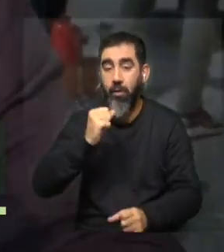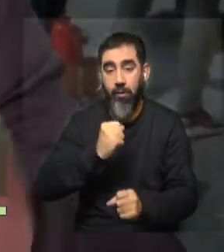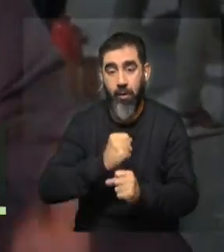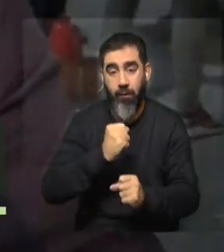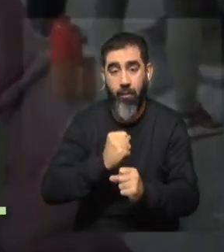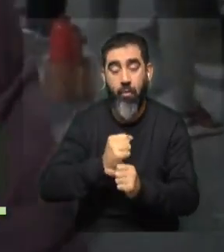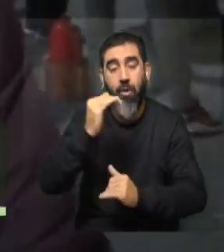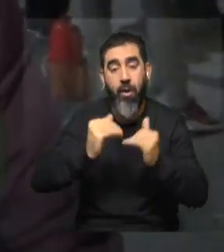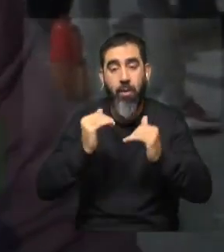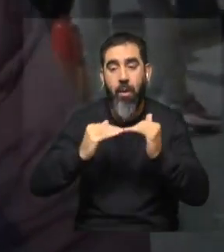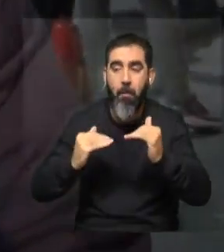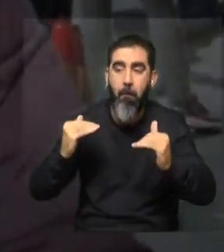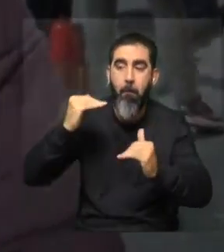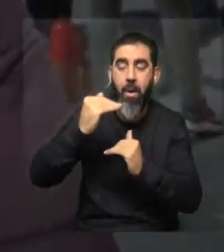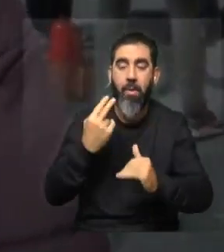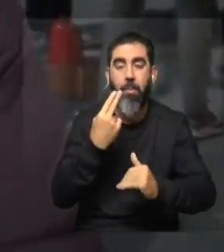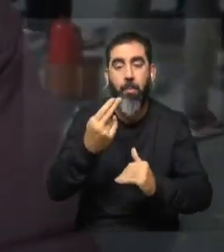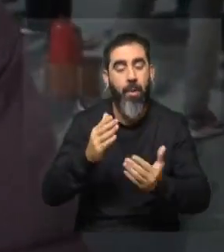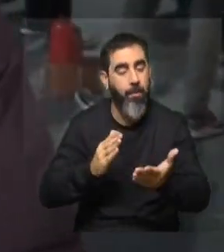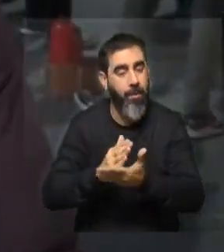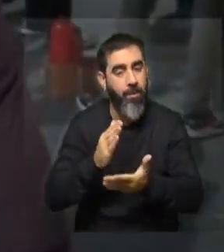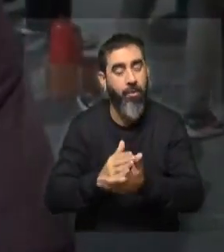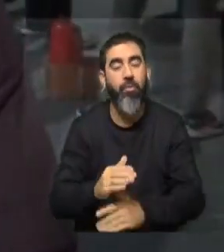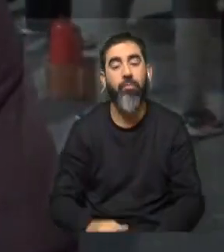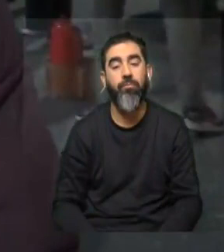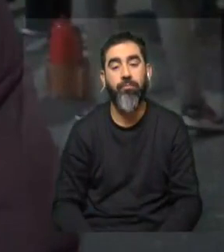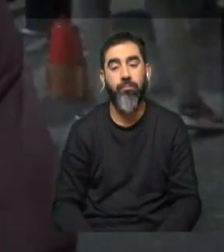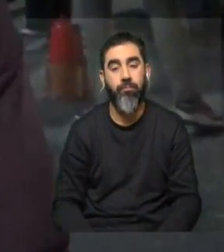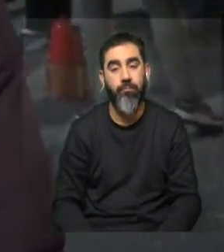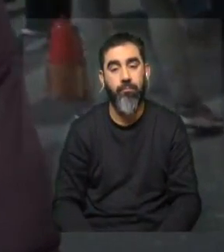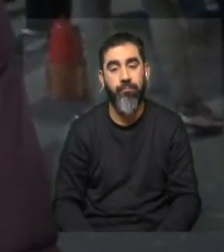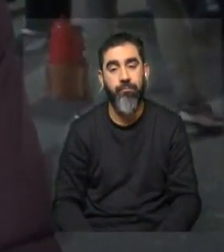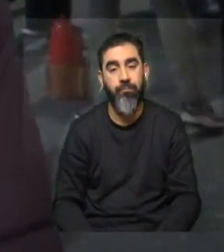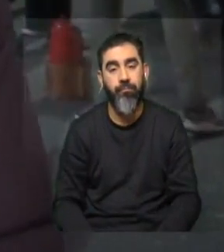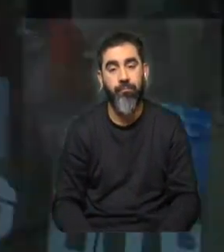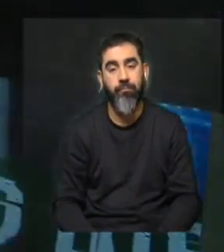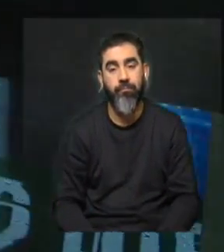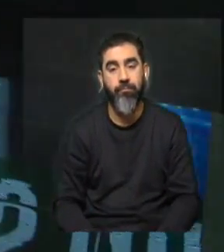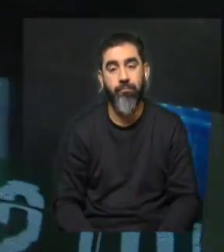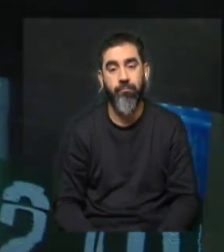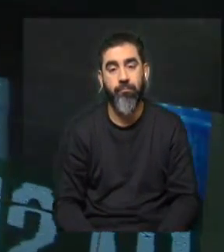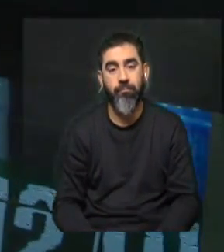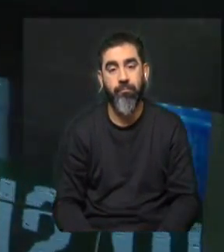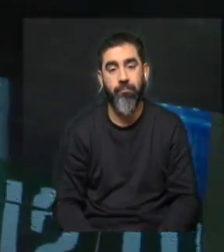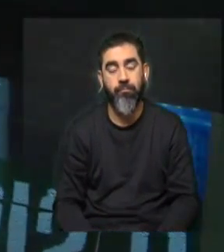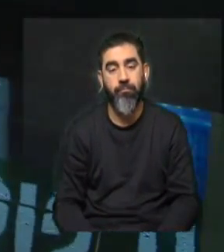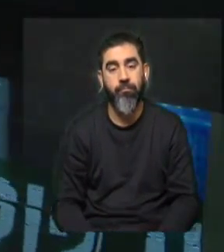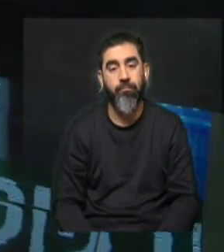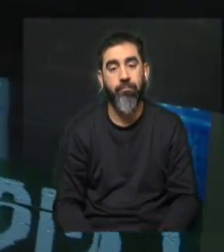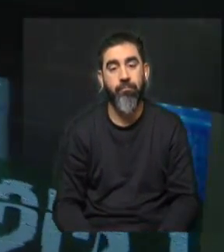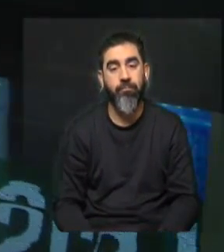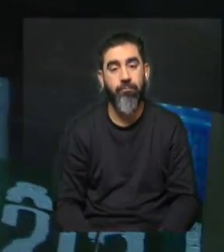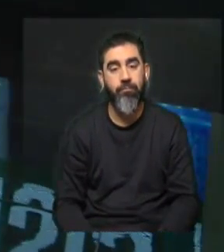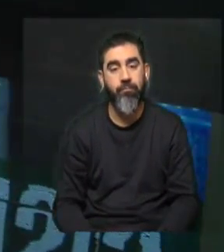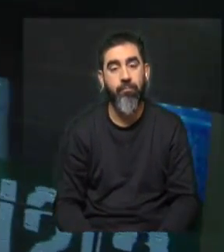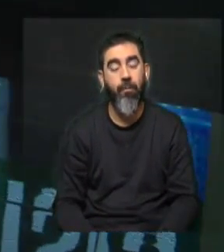la oce que los niveles Siempre han estado por encima de lo que se estaba pidiendo como como habilitación y seguimos el tema